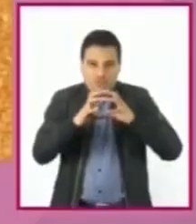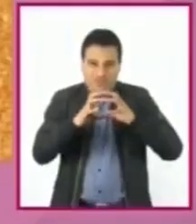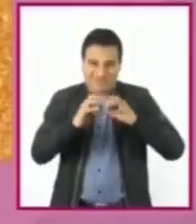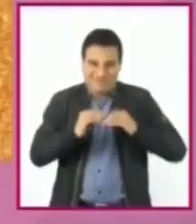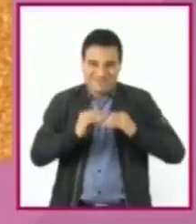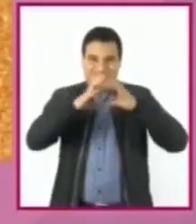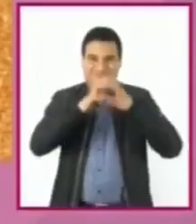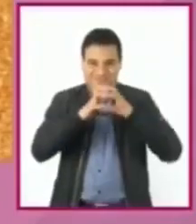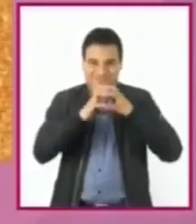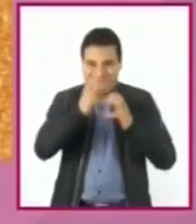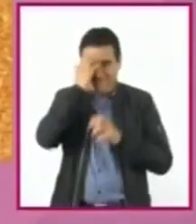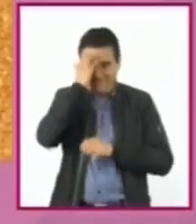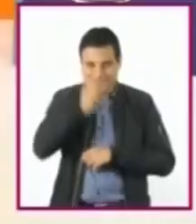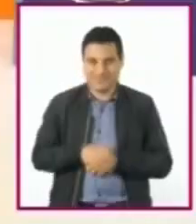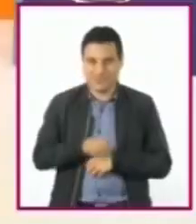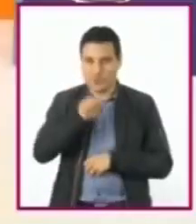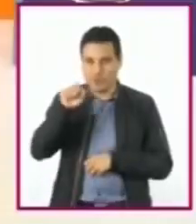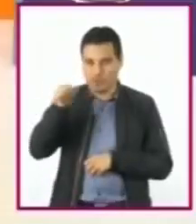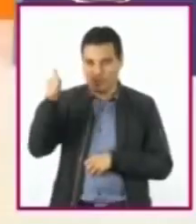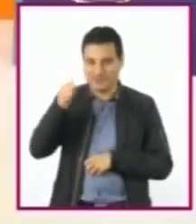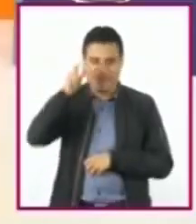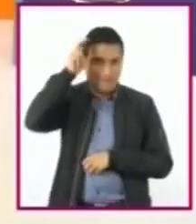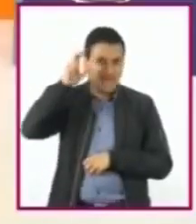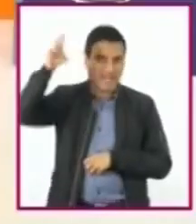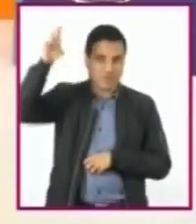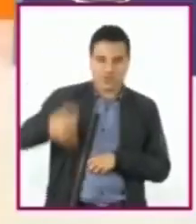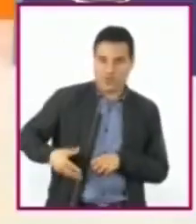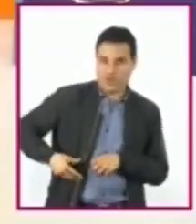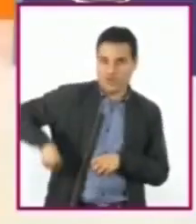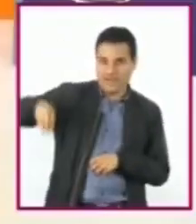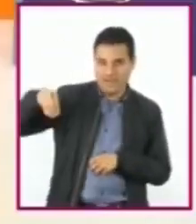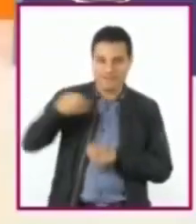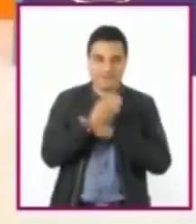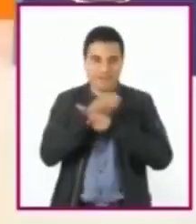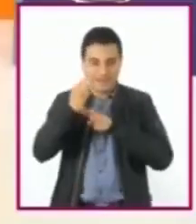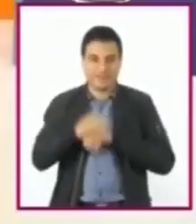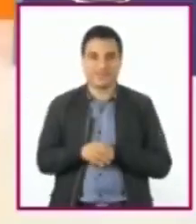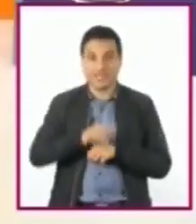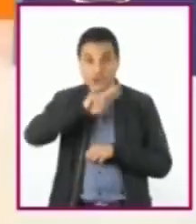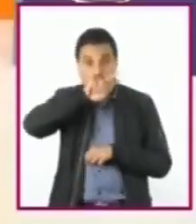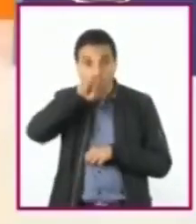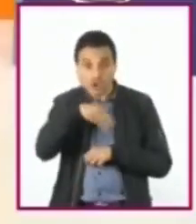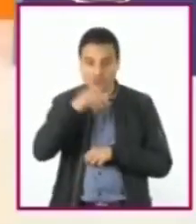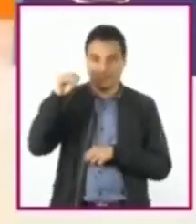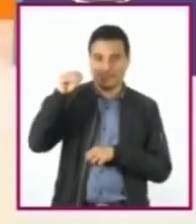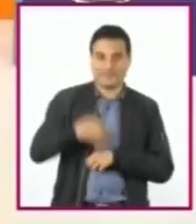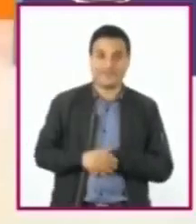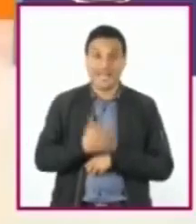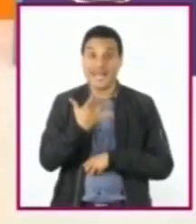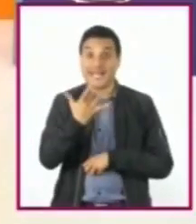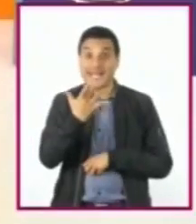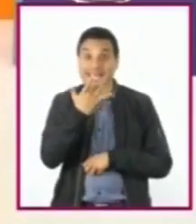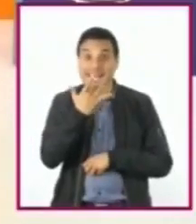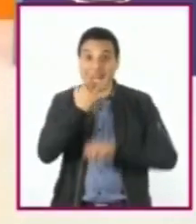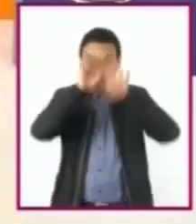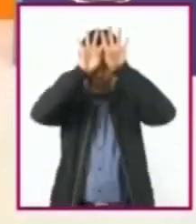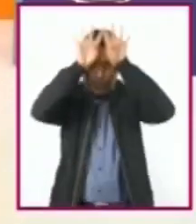venado cola blanca, víbora de cascabel, rana de Moctezuma,